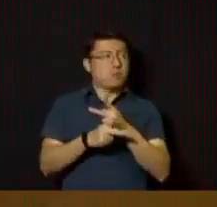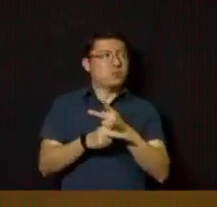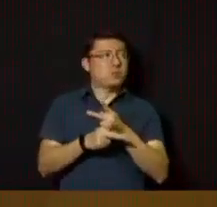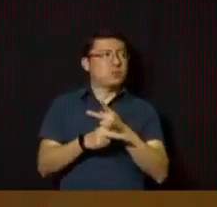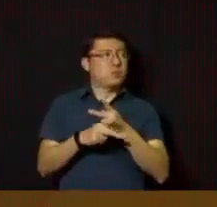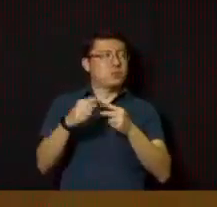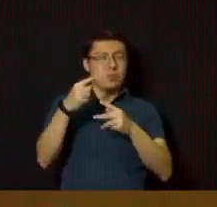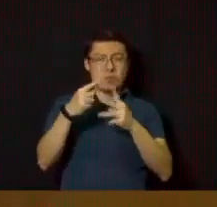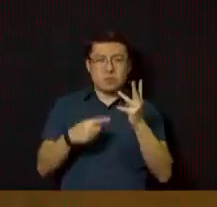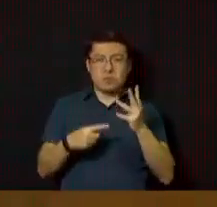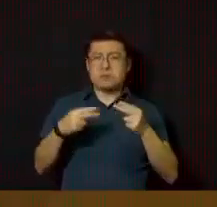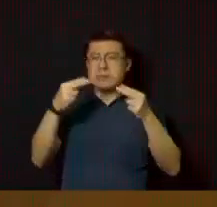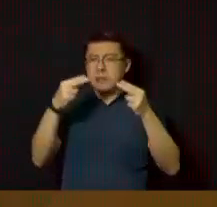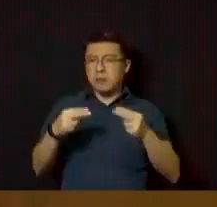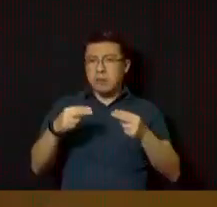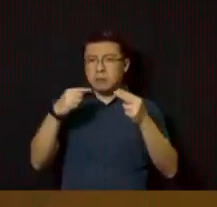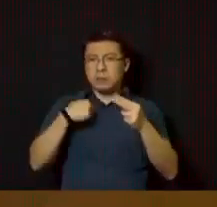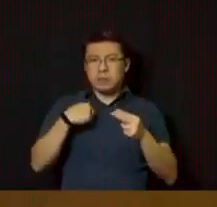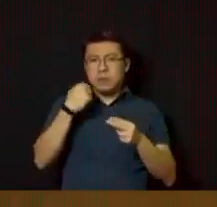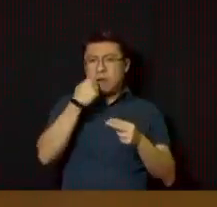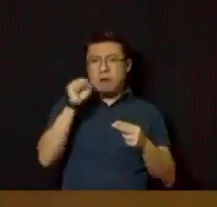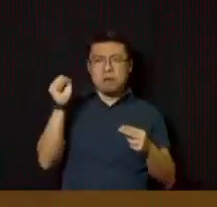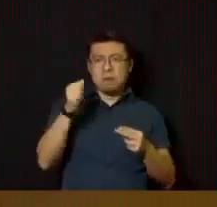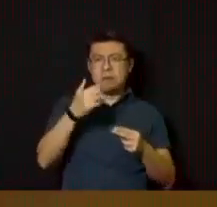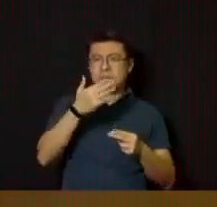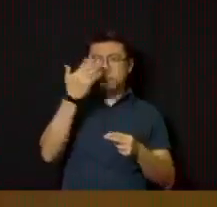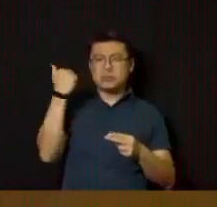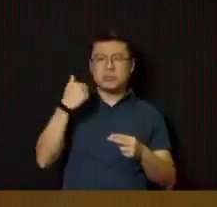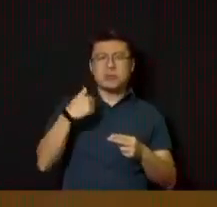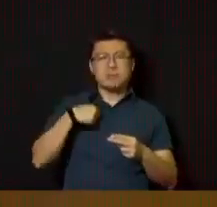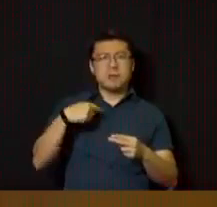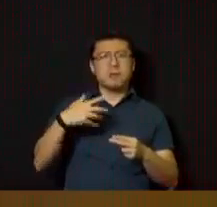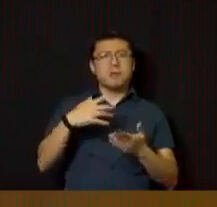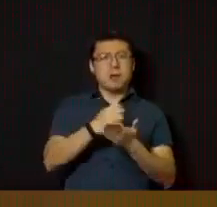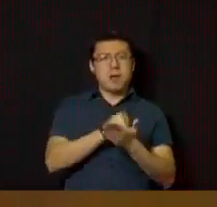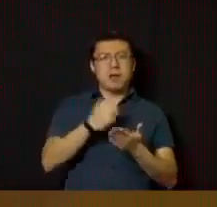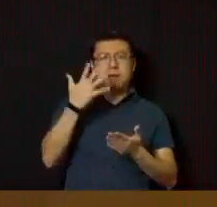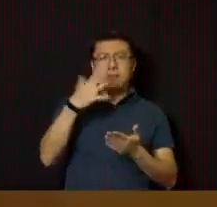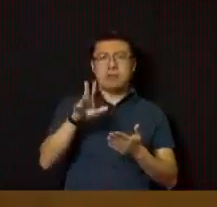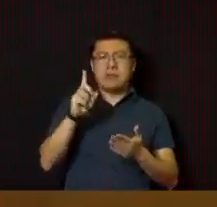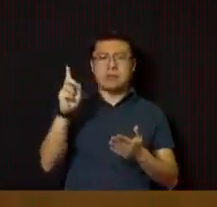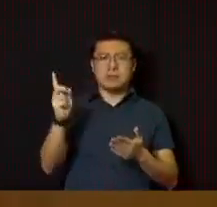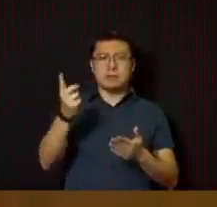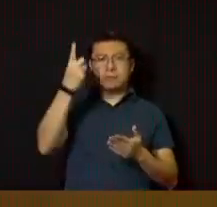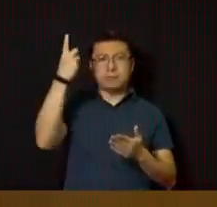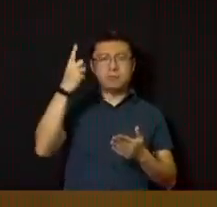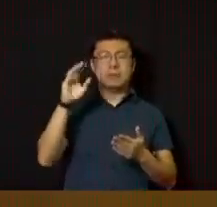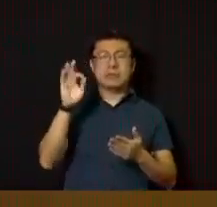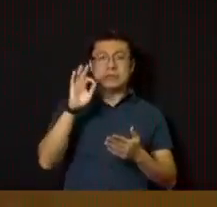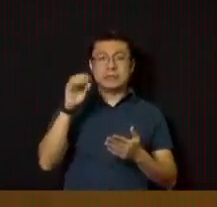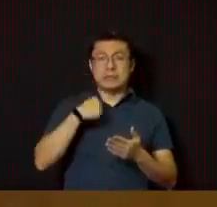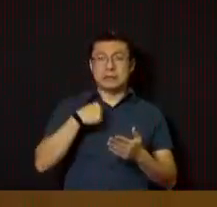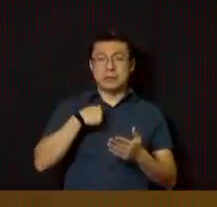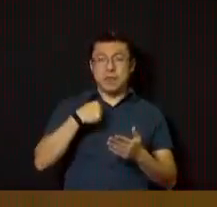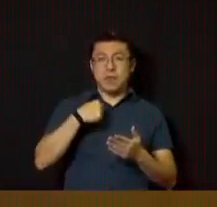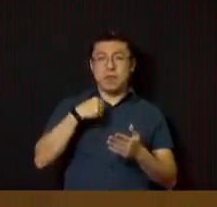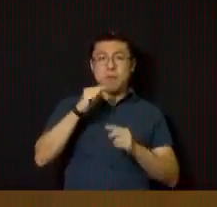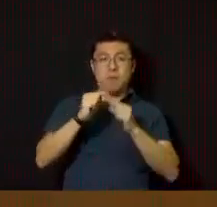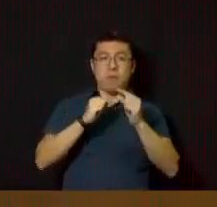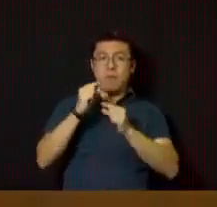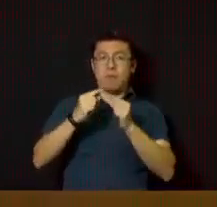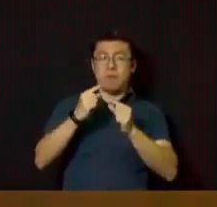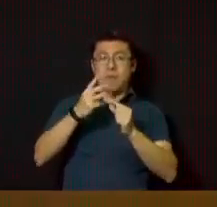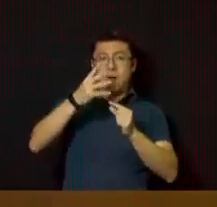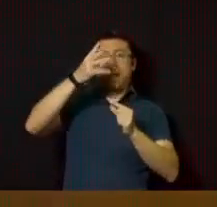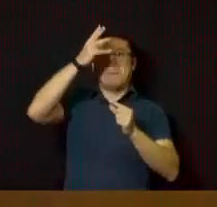del negocio. Ya me gané $10. Imagínate el día que aprenda lo que va a suceder. Y además, pues aquí